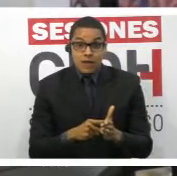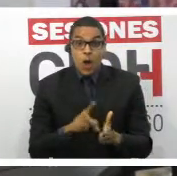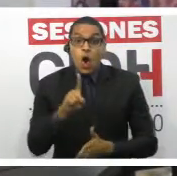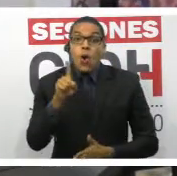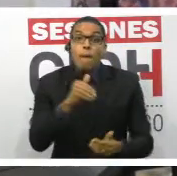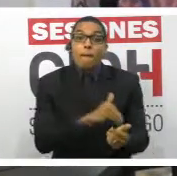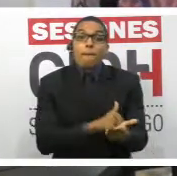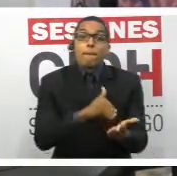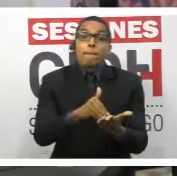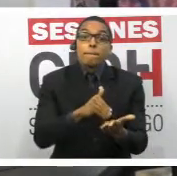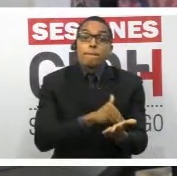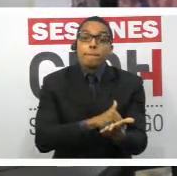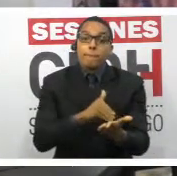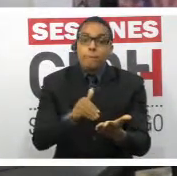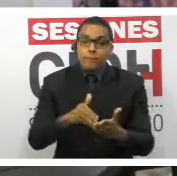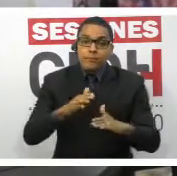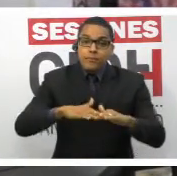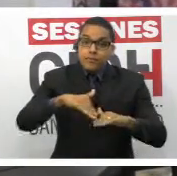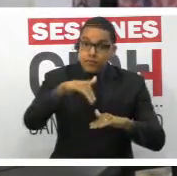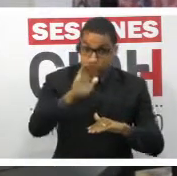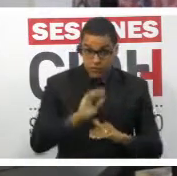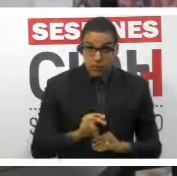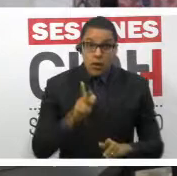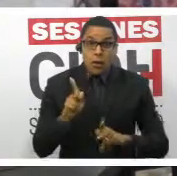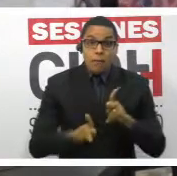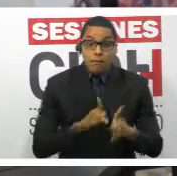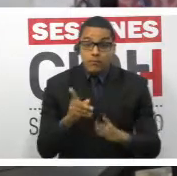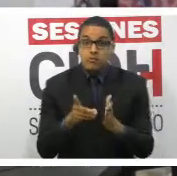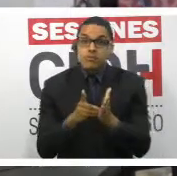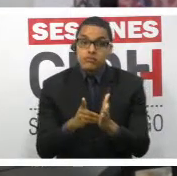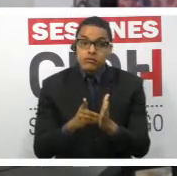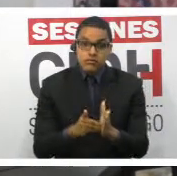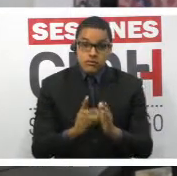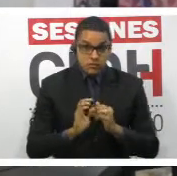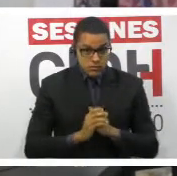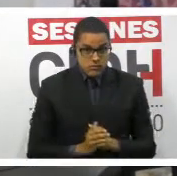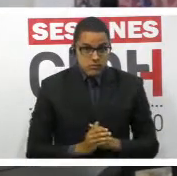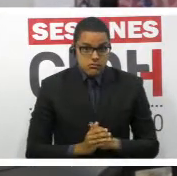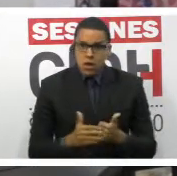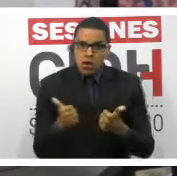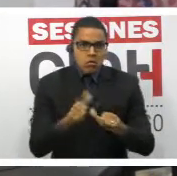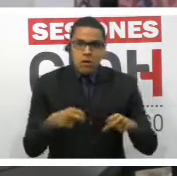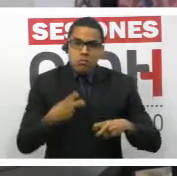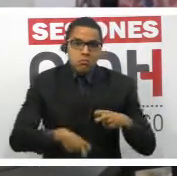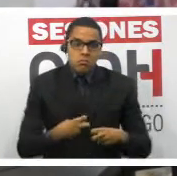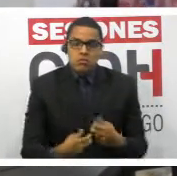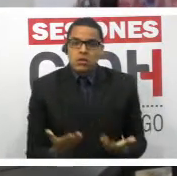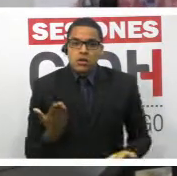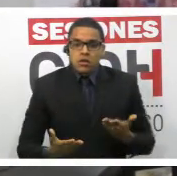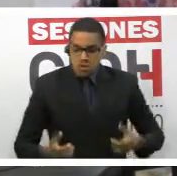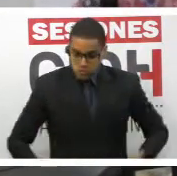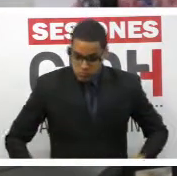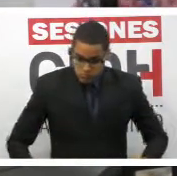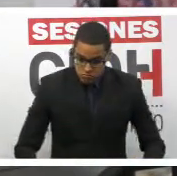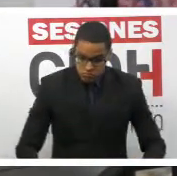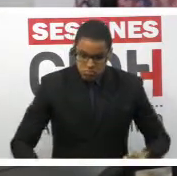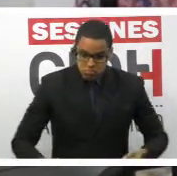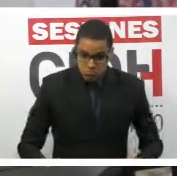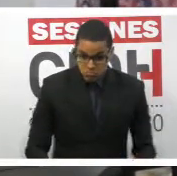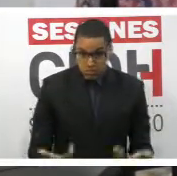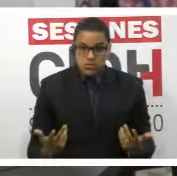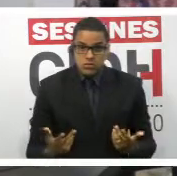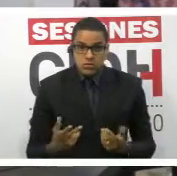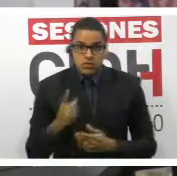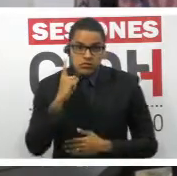discapacidad están en una condición y que pueden de alguna manera u otro sufrir lo que es